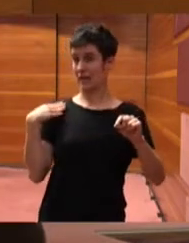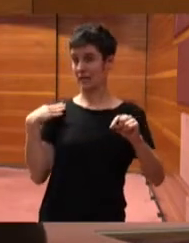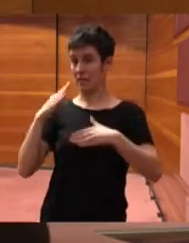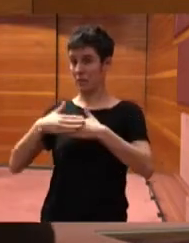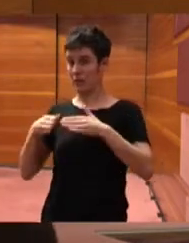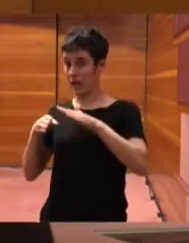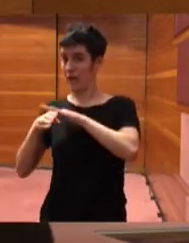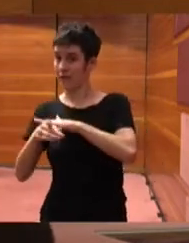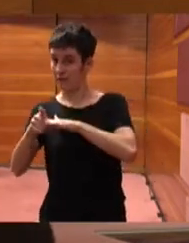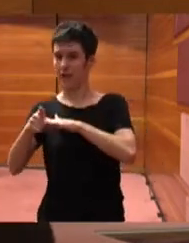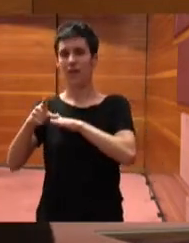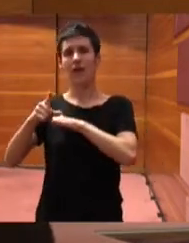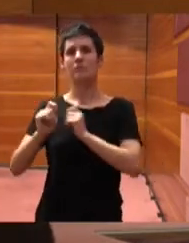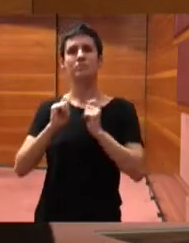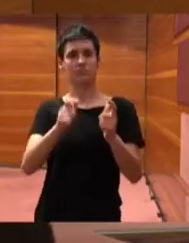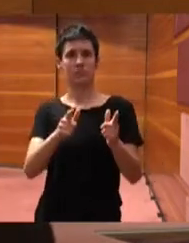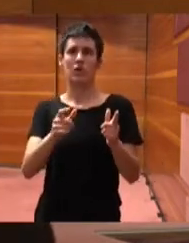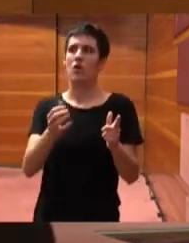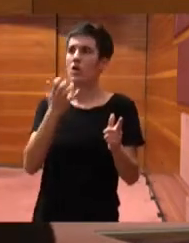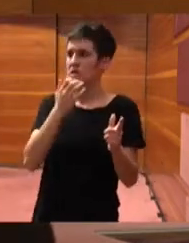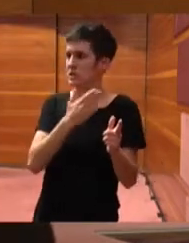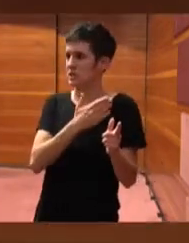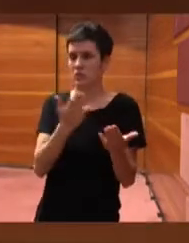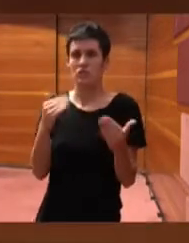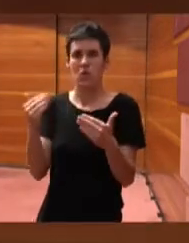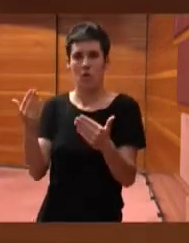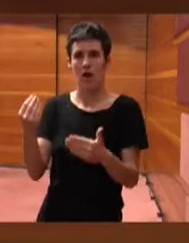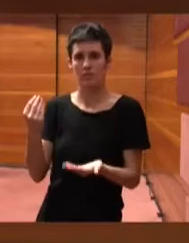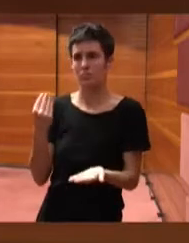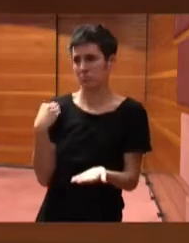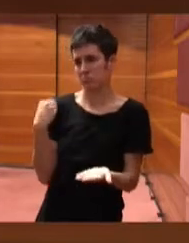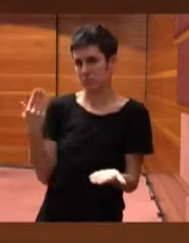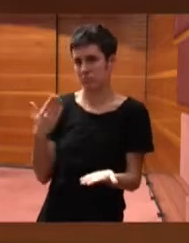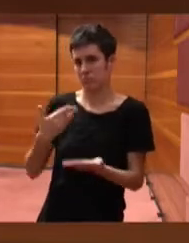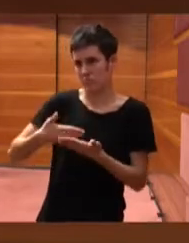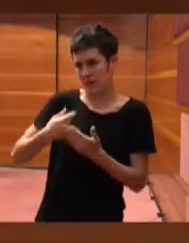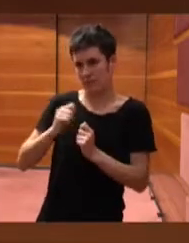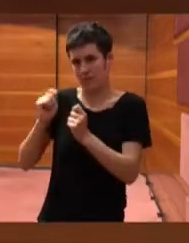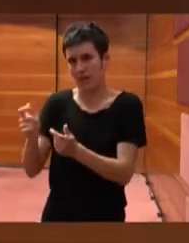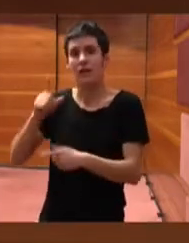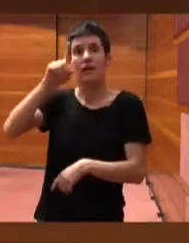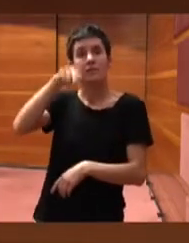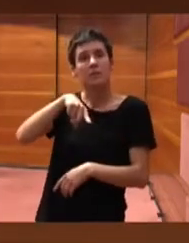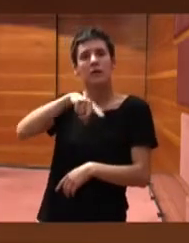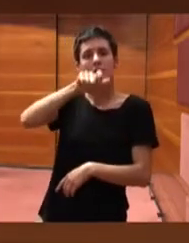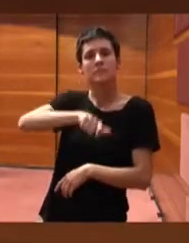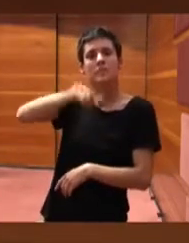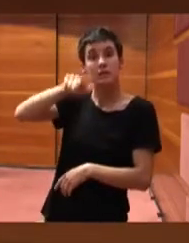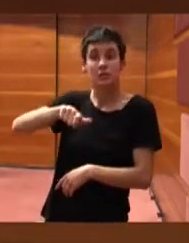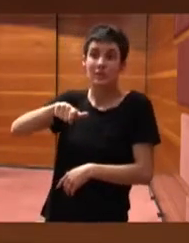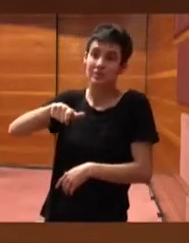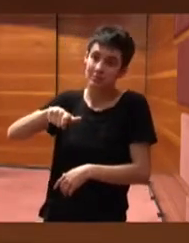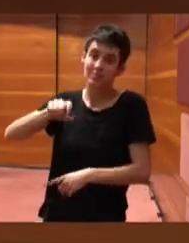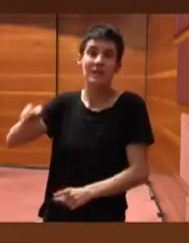entrada. Si no, les pasamos, no hay ningún problema, nos piden la tarjeta. Y también habrá gente que nos siga a través